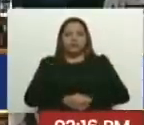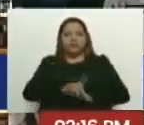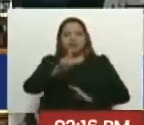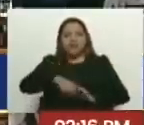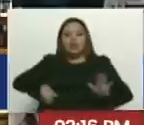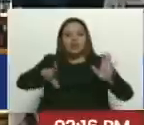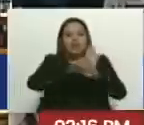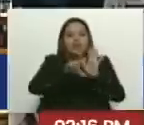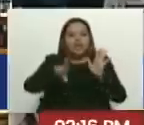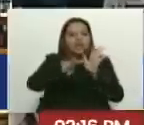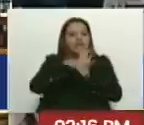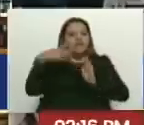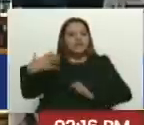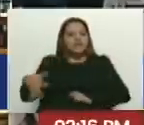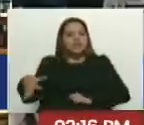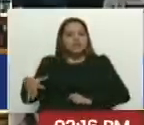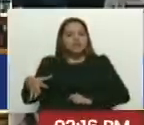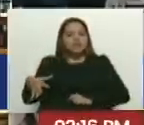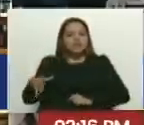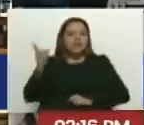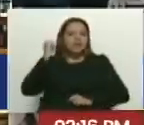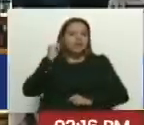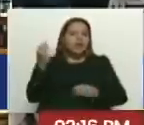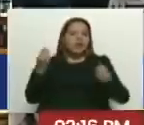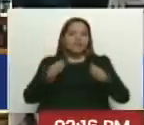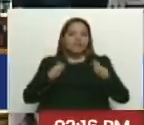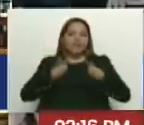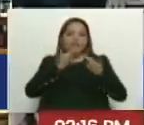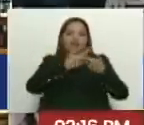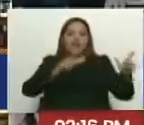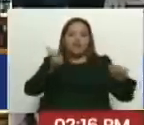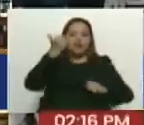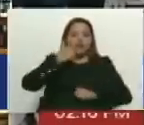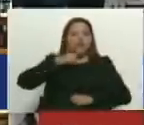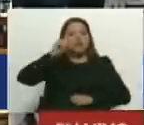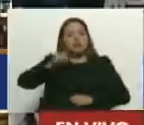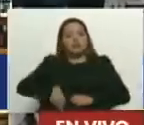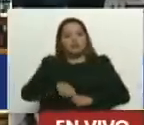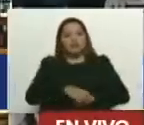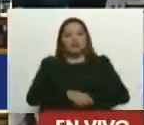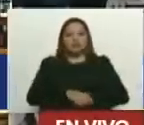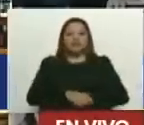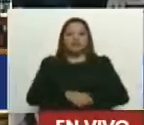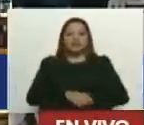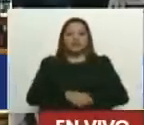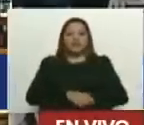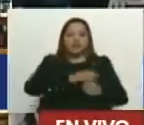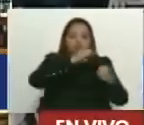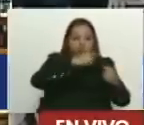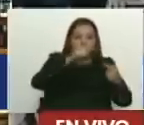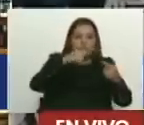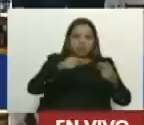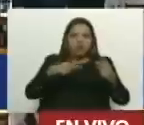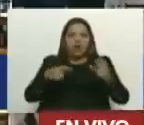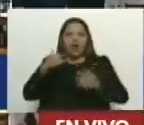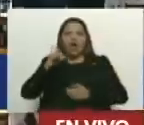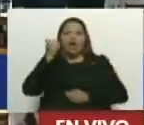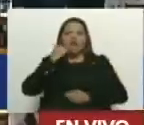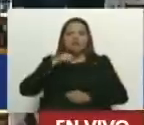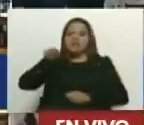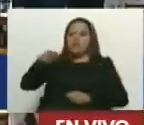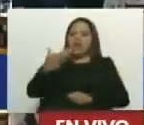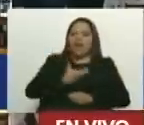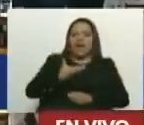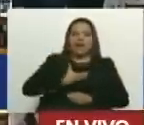de los derechos de las mujeres a una vida libre de violencia, también fue violentada. ¿Cuántas cosas ha violentado este